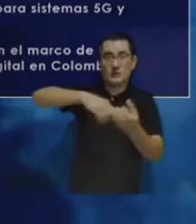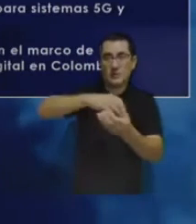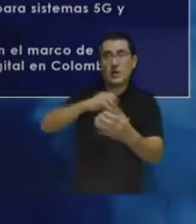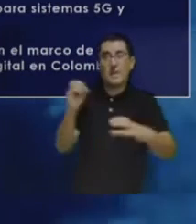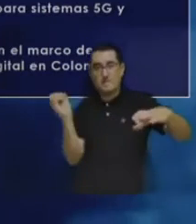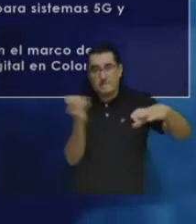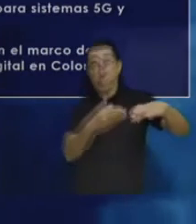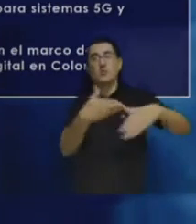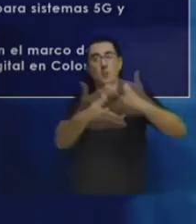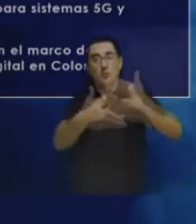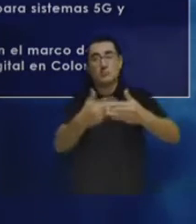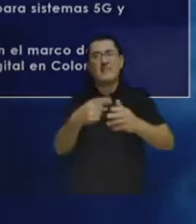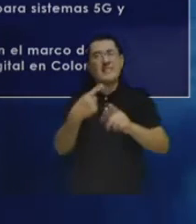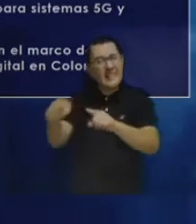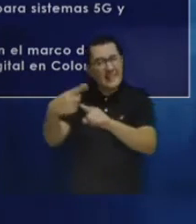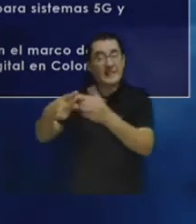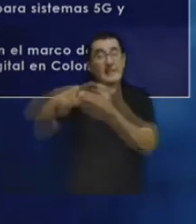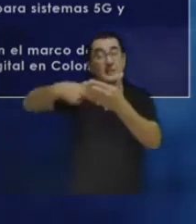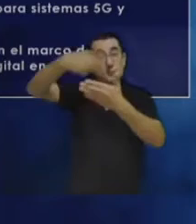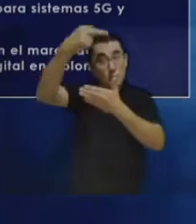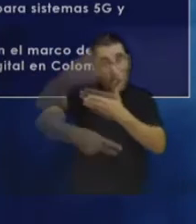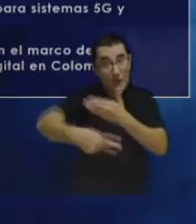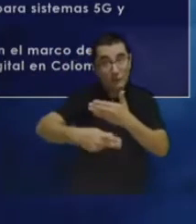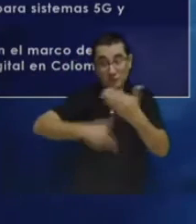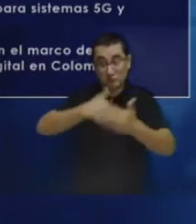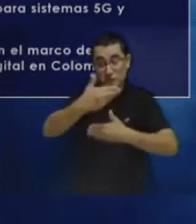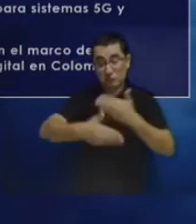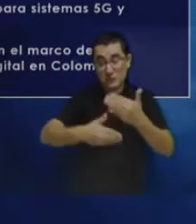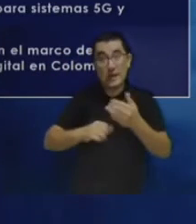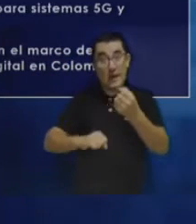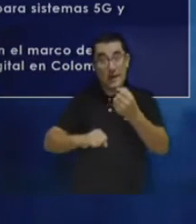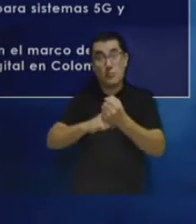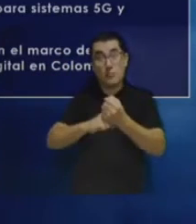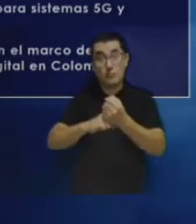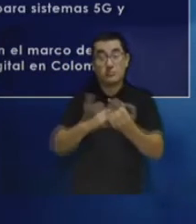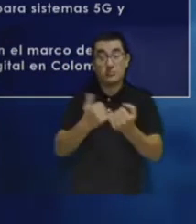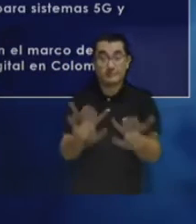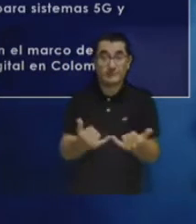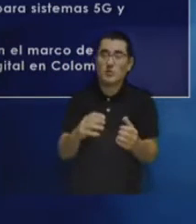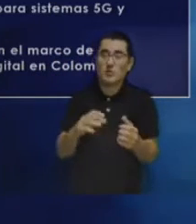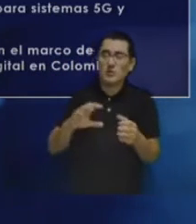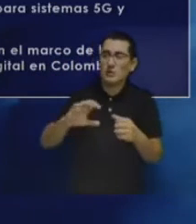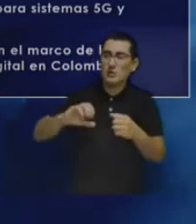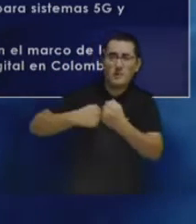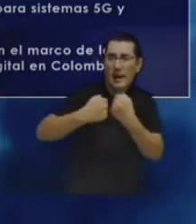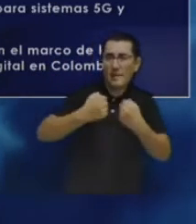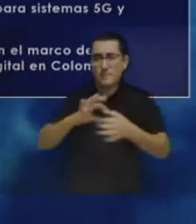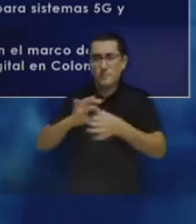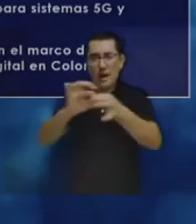que apoyan a las regiones mediante cooperación con grandes jugadores de la industria de telecomunicaciones.